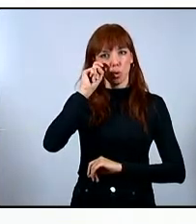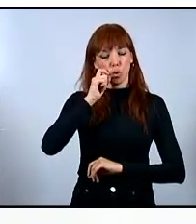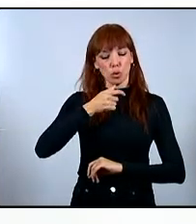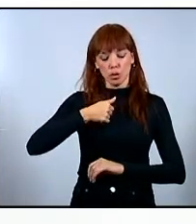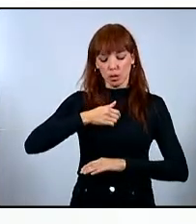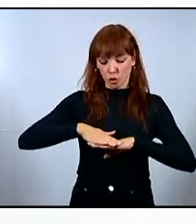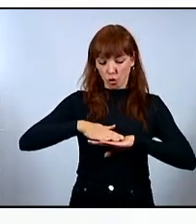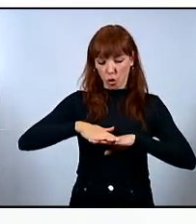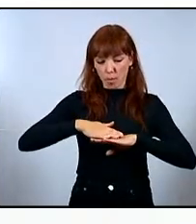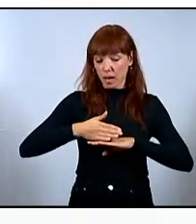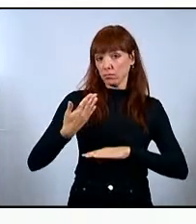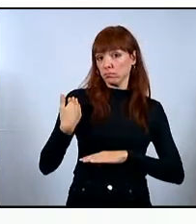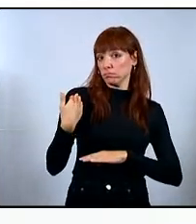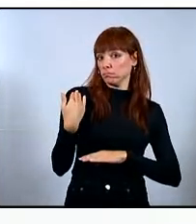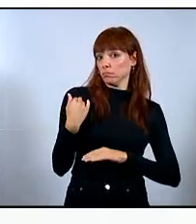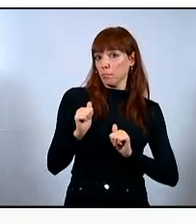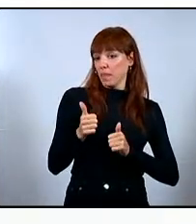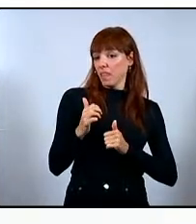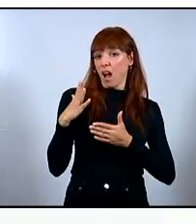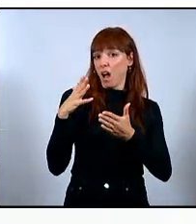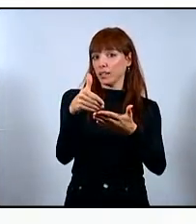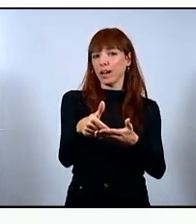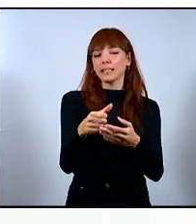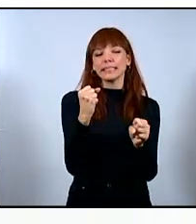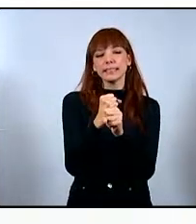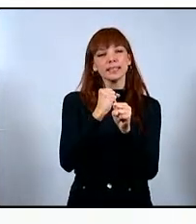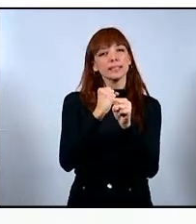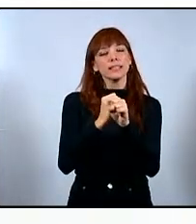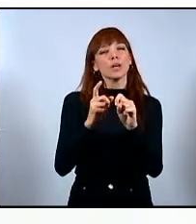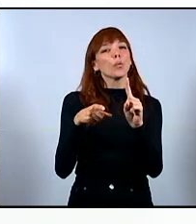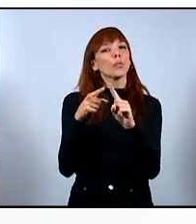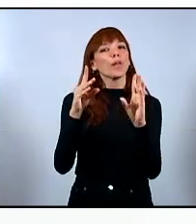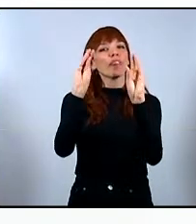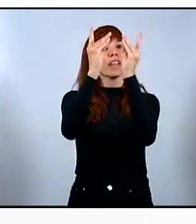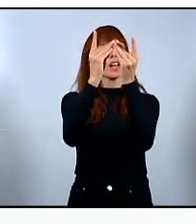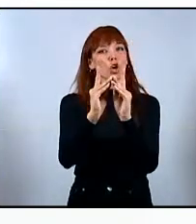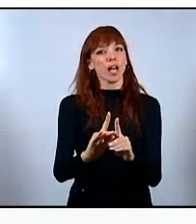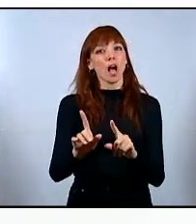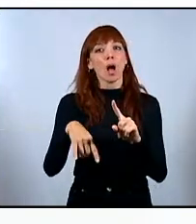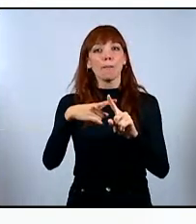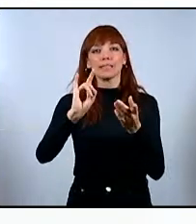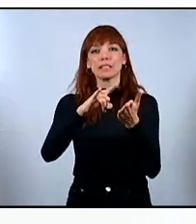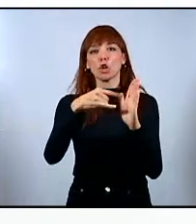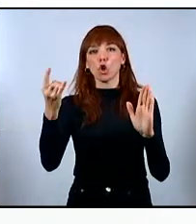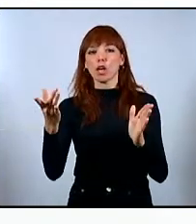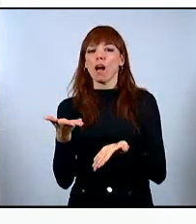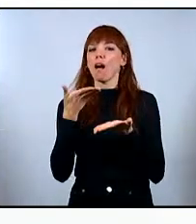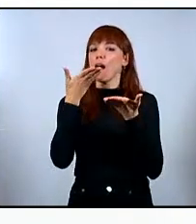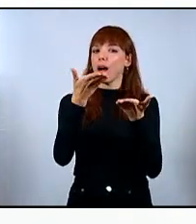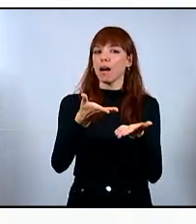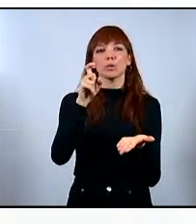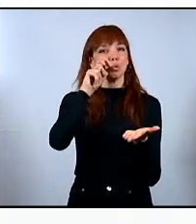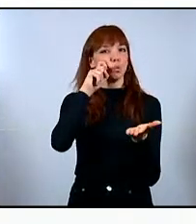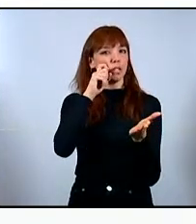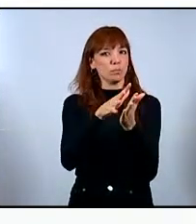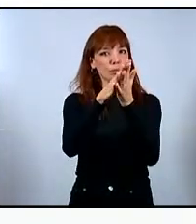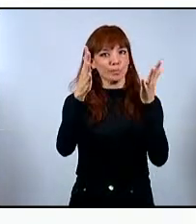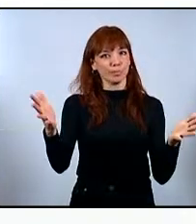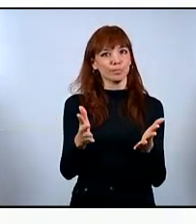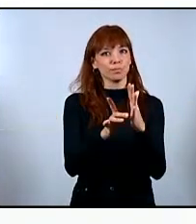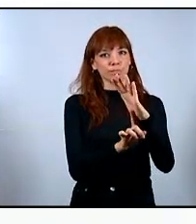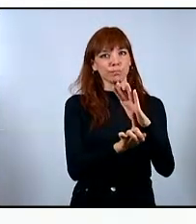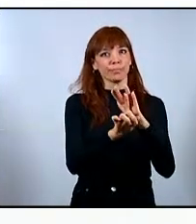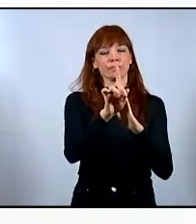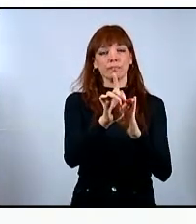desde el primer día por la digitalización y por la utilización de tecnología en favor de este sector y buscando,